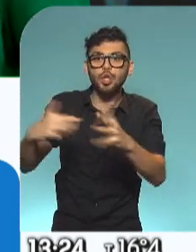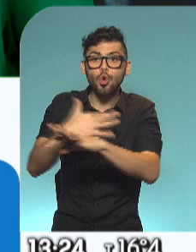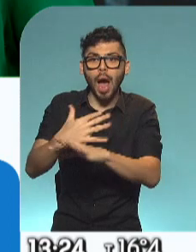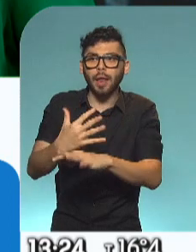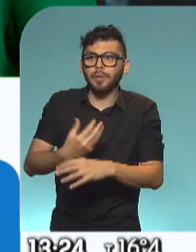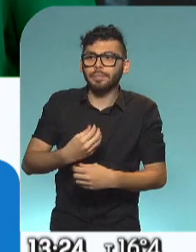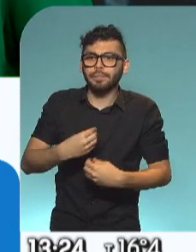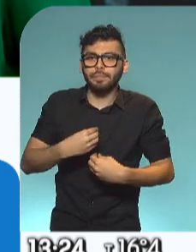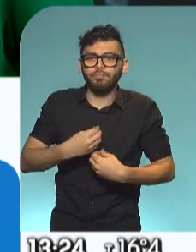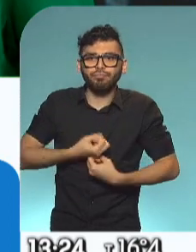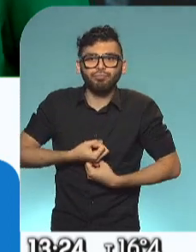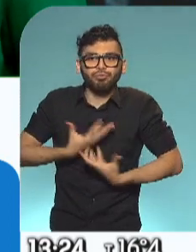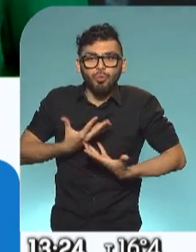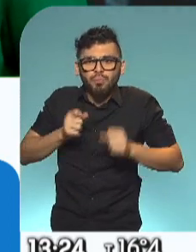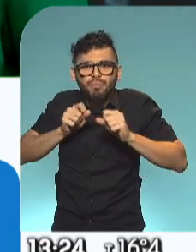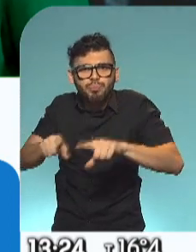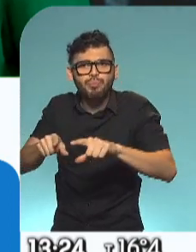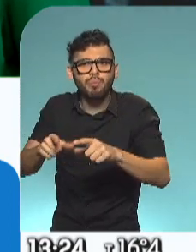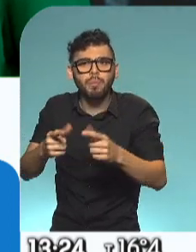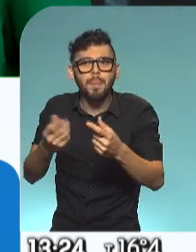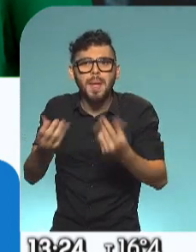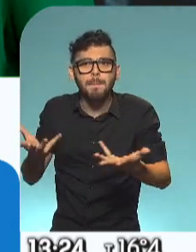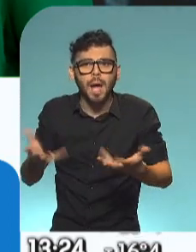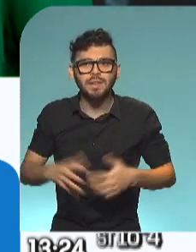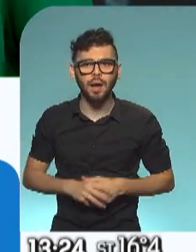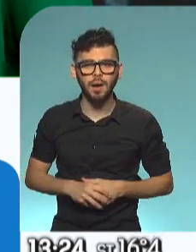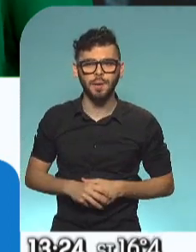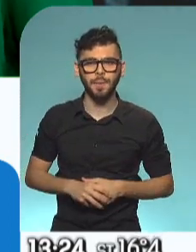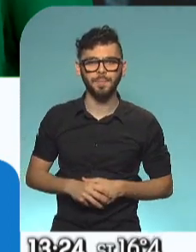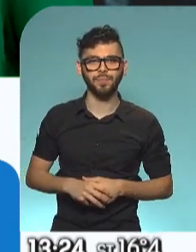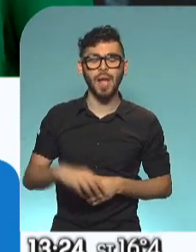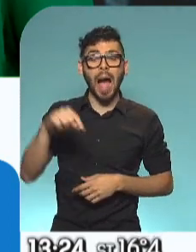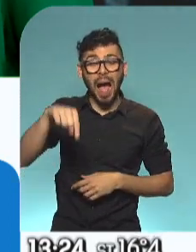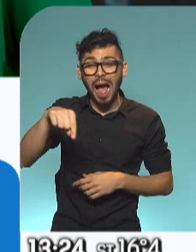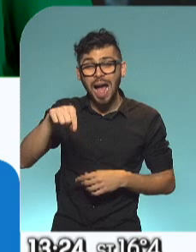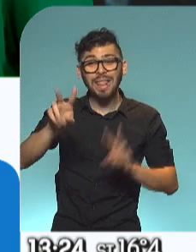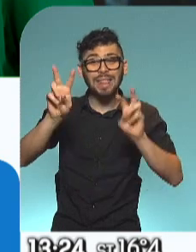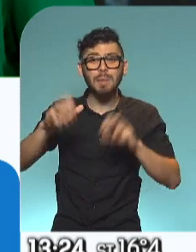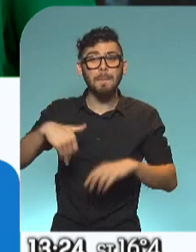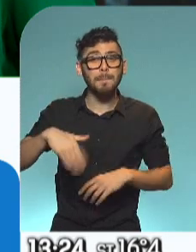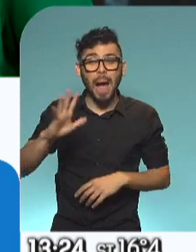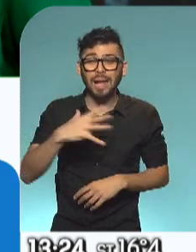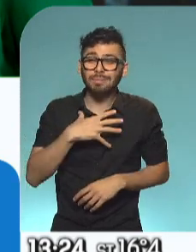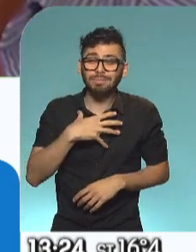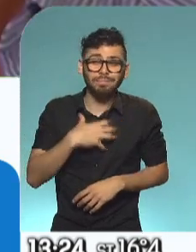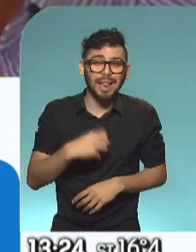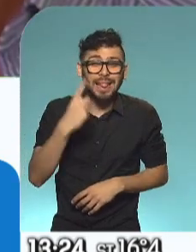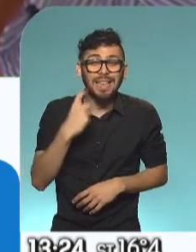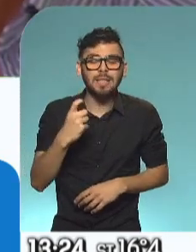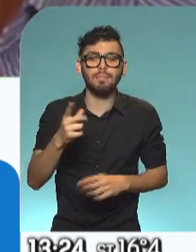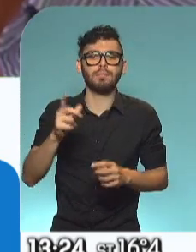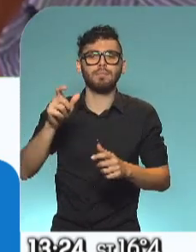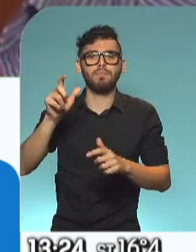Bueno, o sea, aquí lo muy triste son las muertes, ¿no es cierto?, que han pasado. En segundo